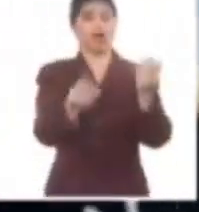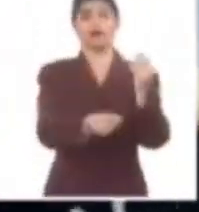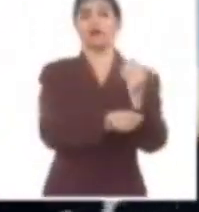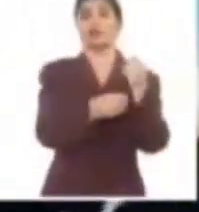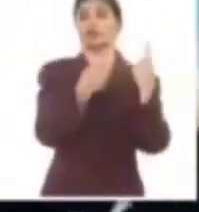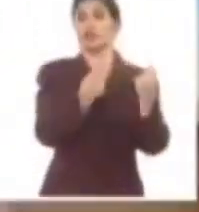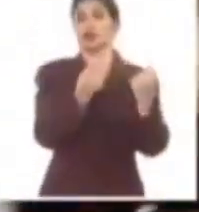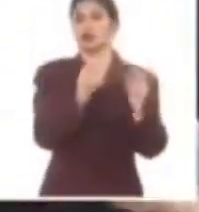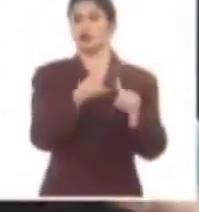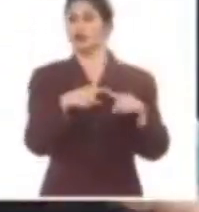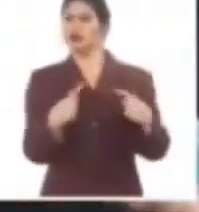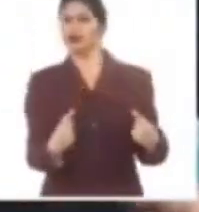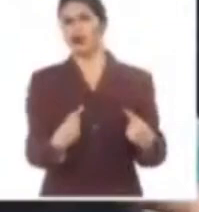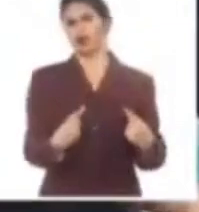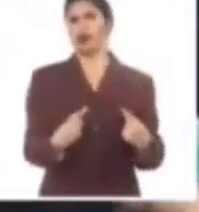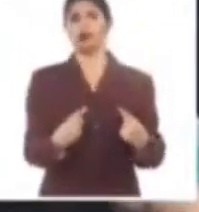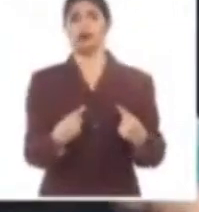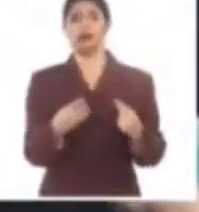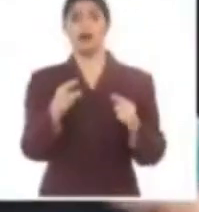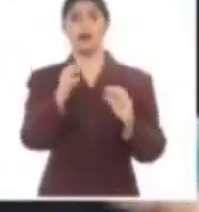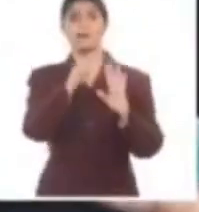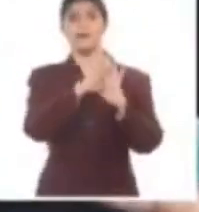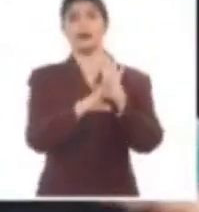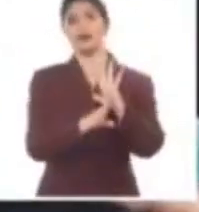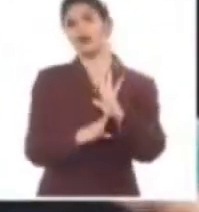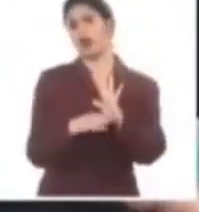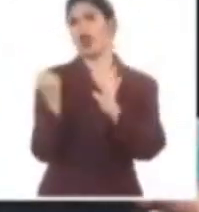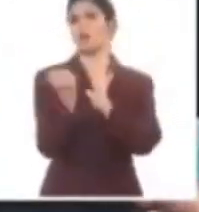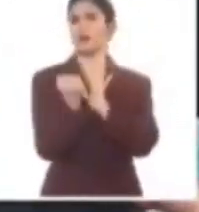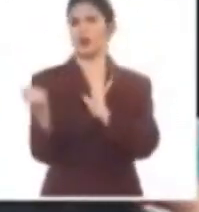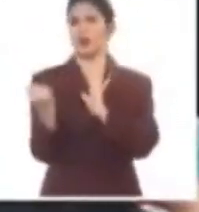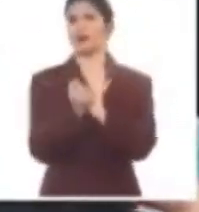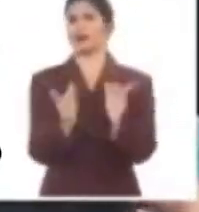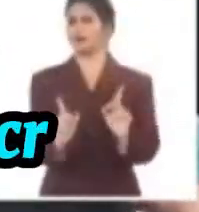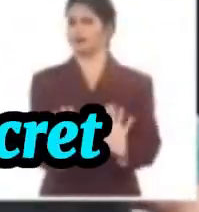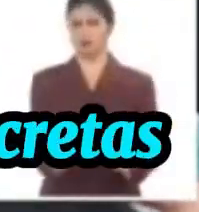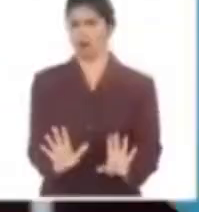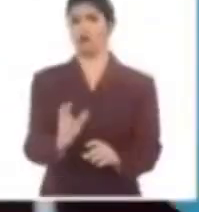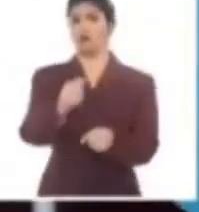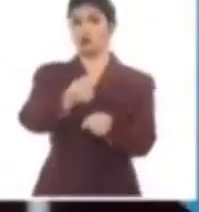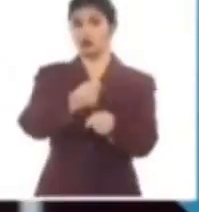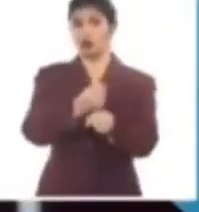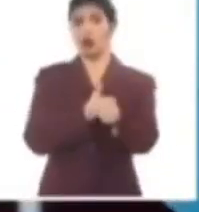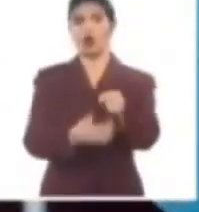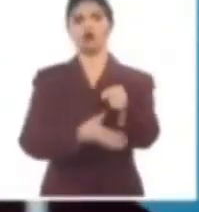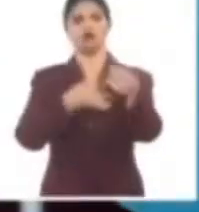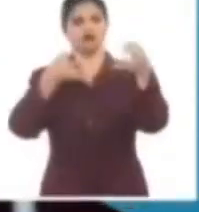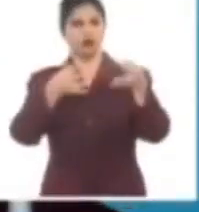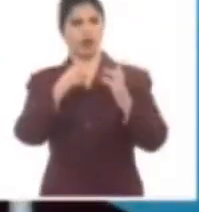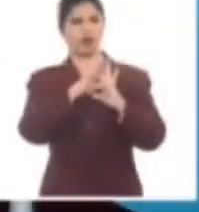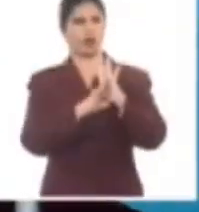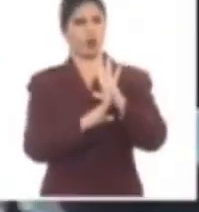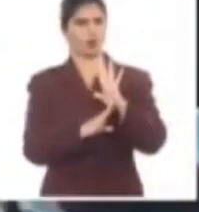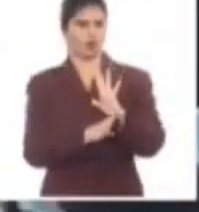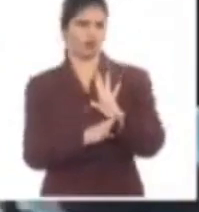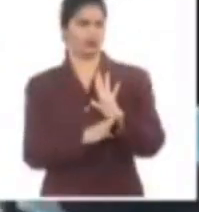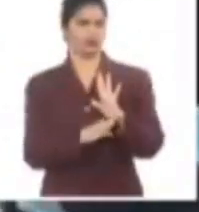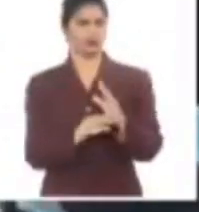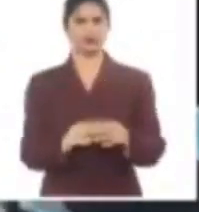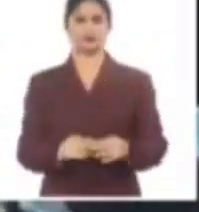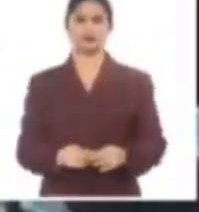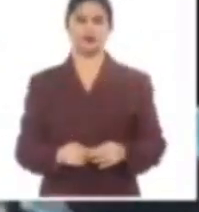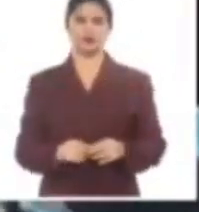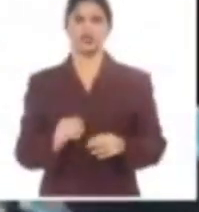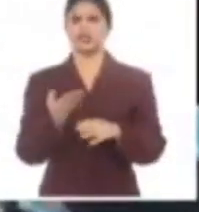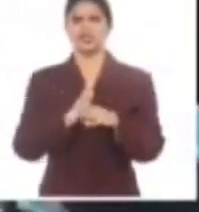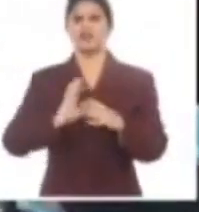es un paquete de medidas, son unas proyecciones con acciones concretas. ¿Qué es lo que es corregir distorsión?